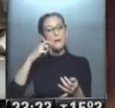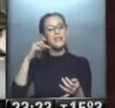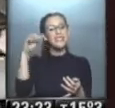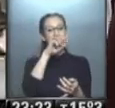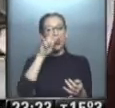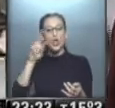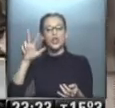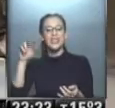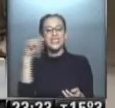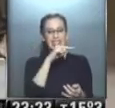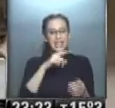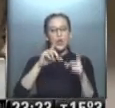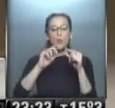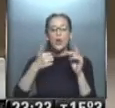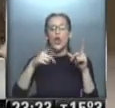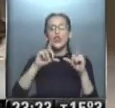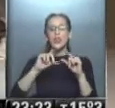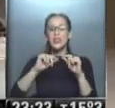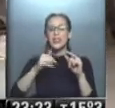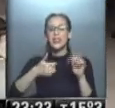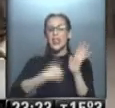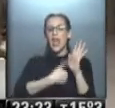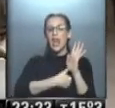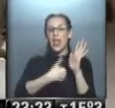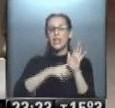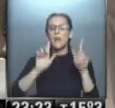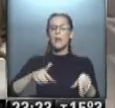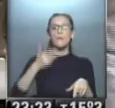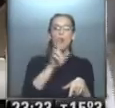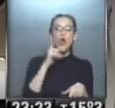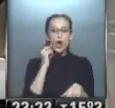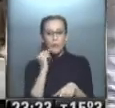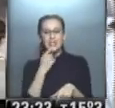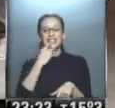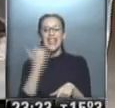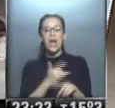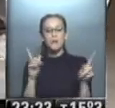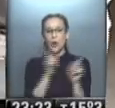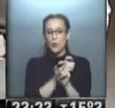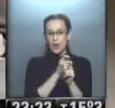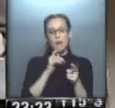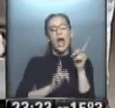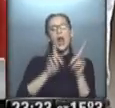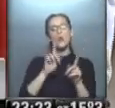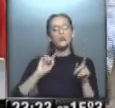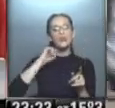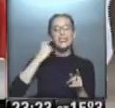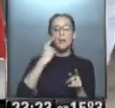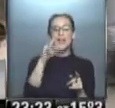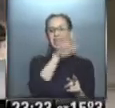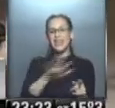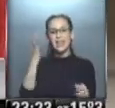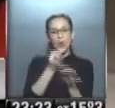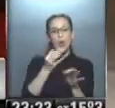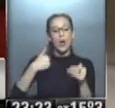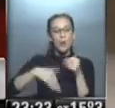0800-999-PADRÓN-7237 con el número de DNI y sexo, por si surge algún problema de fuerza mayor en alguna de las 13.500 escuelas